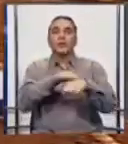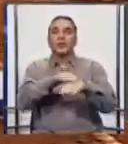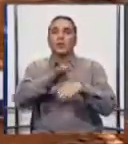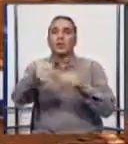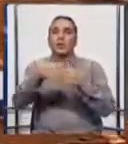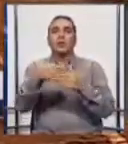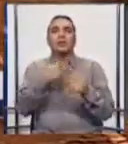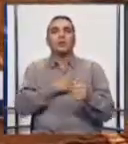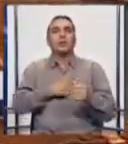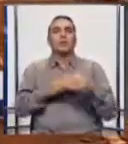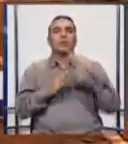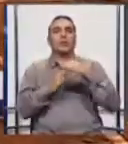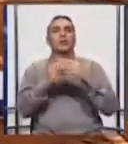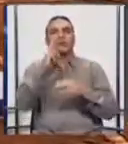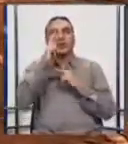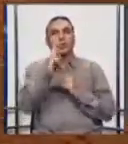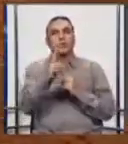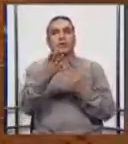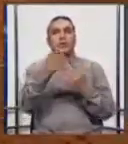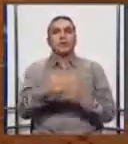respeto isaías cruz desde televisión